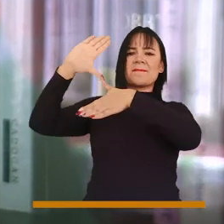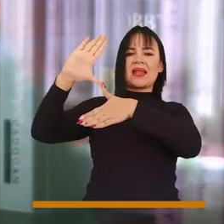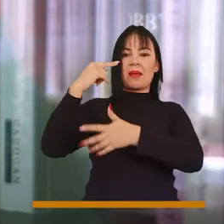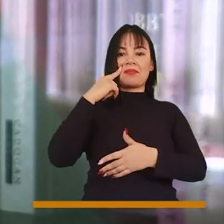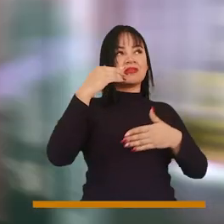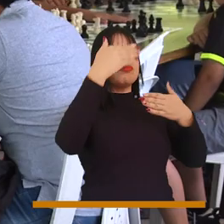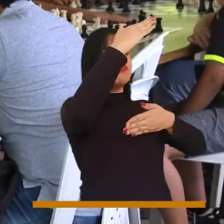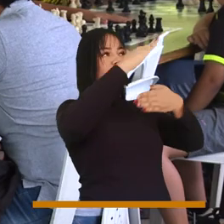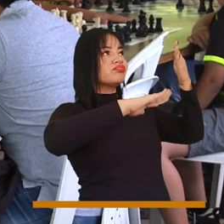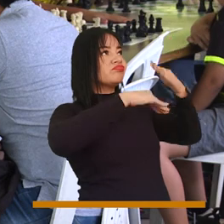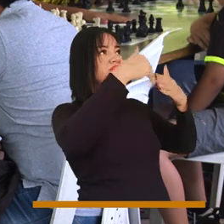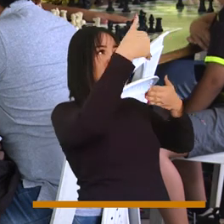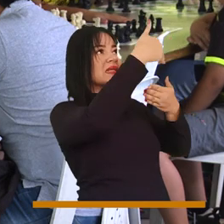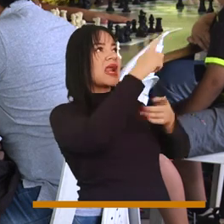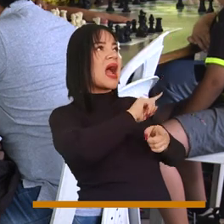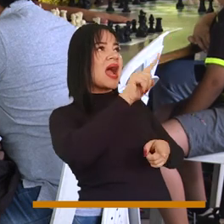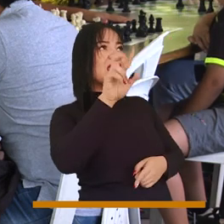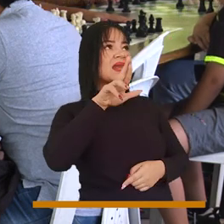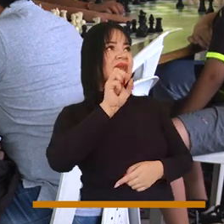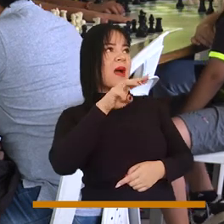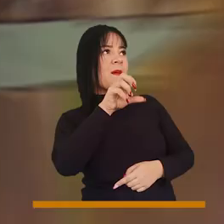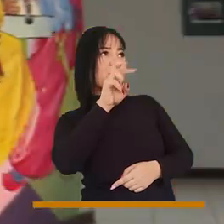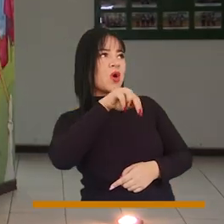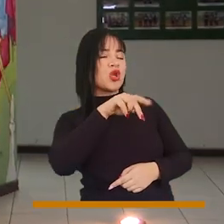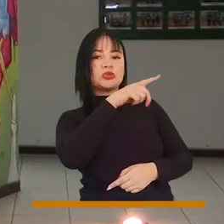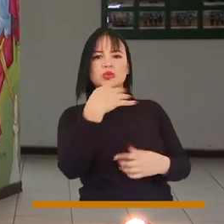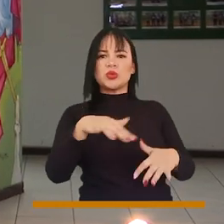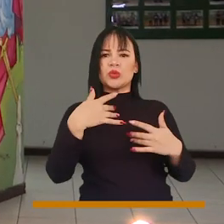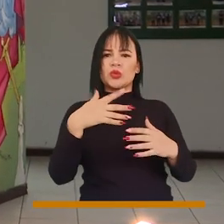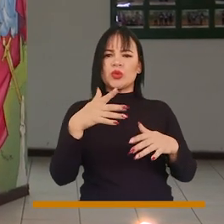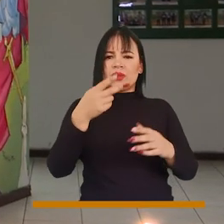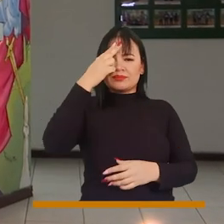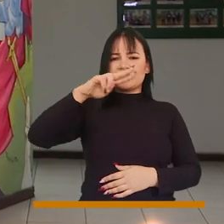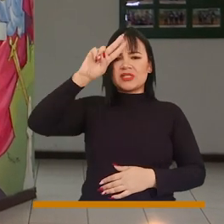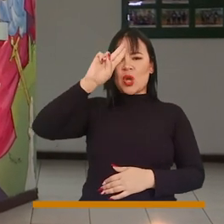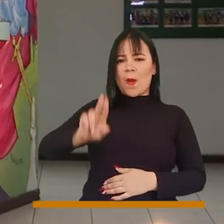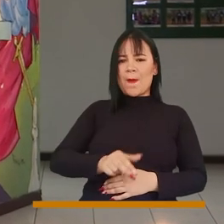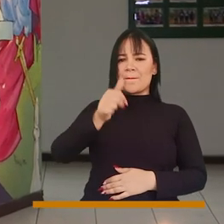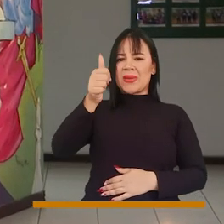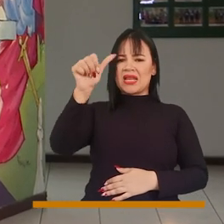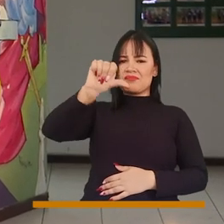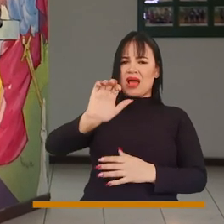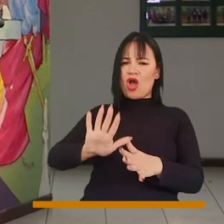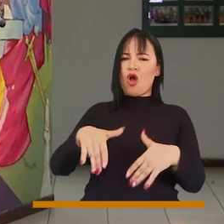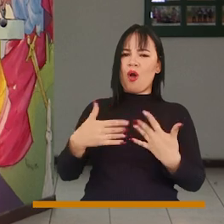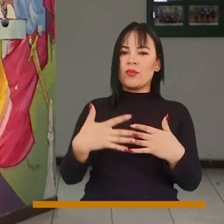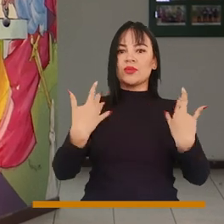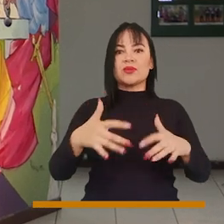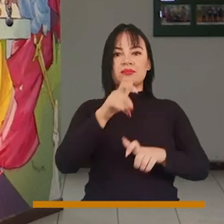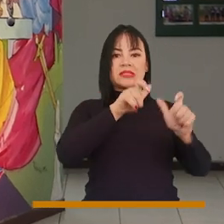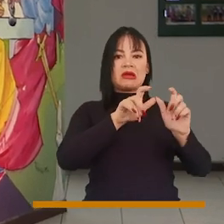América, el mural del maestro Ramón Vázquez con la interpretación del bien y el mal, un atractivo